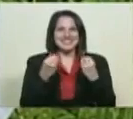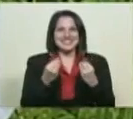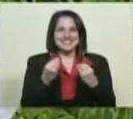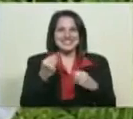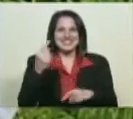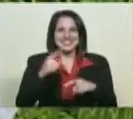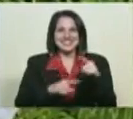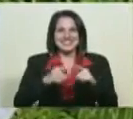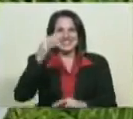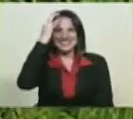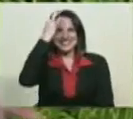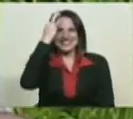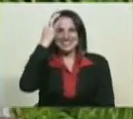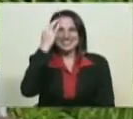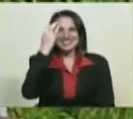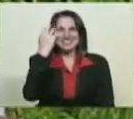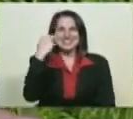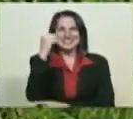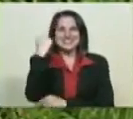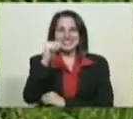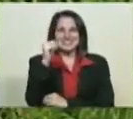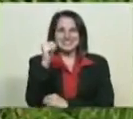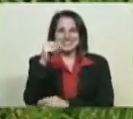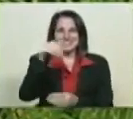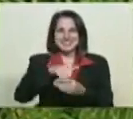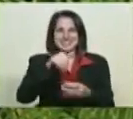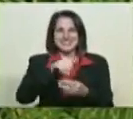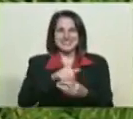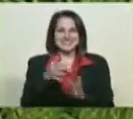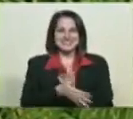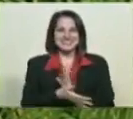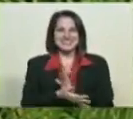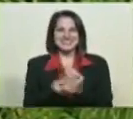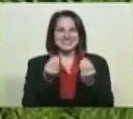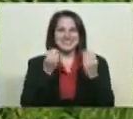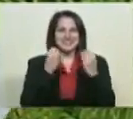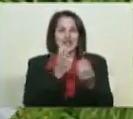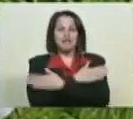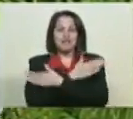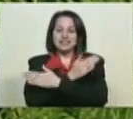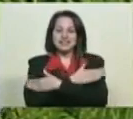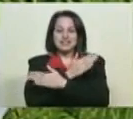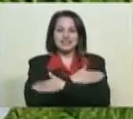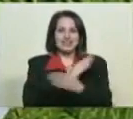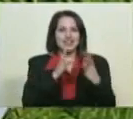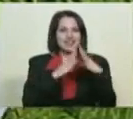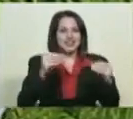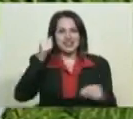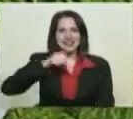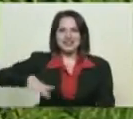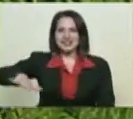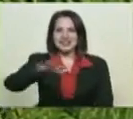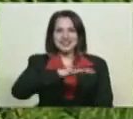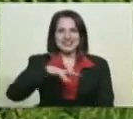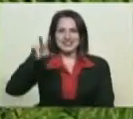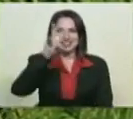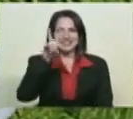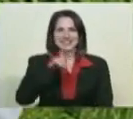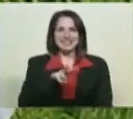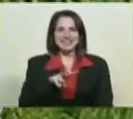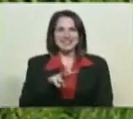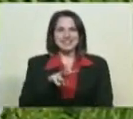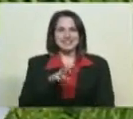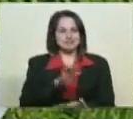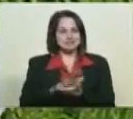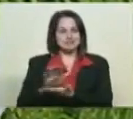Consejo Nacional Electoral. También realizaban esa felicitación al pueblo venezolano por lo que fue el civismo demostrado en